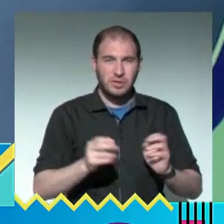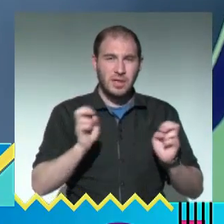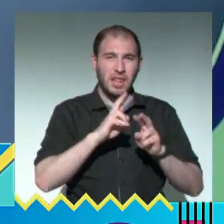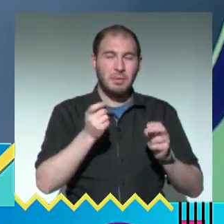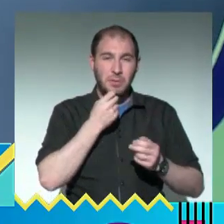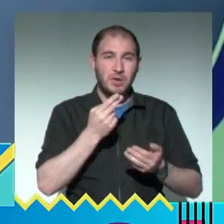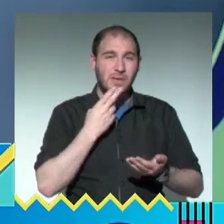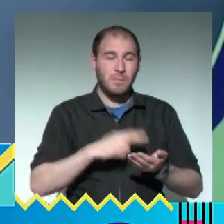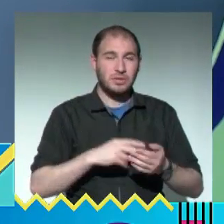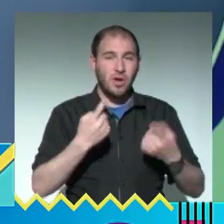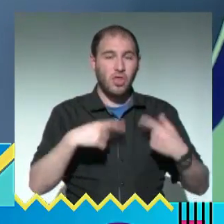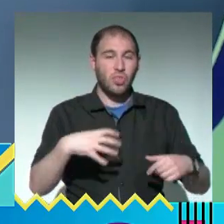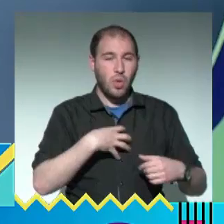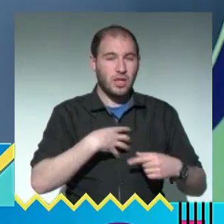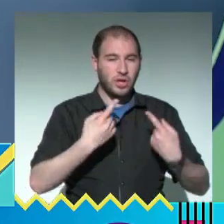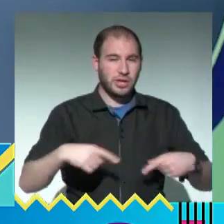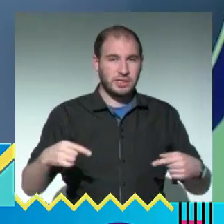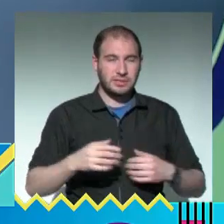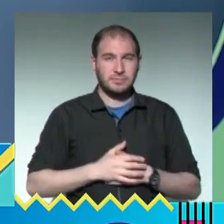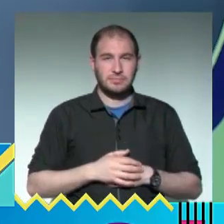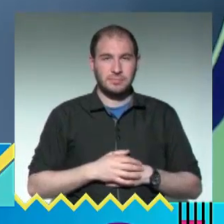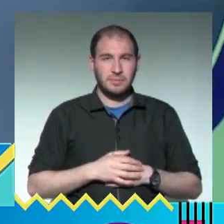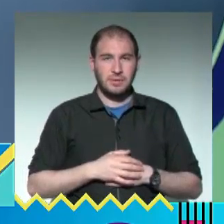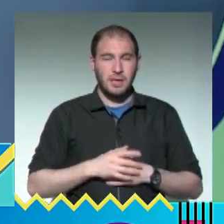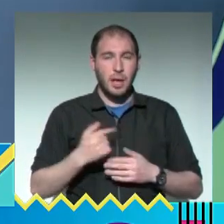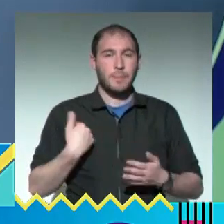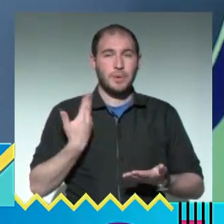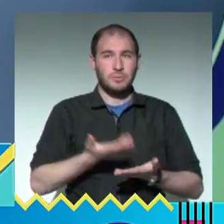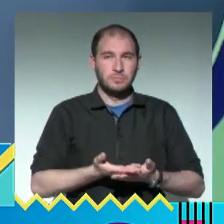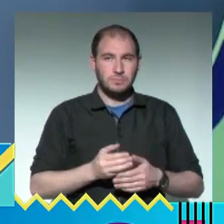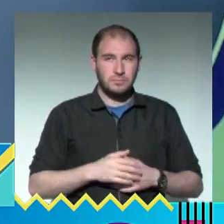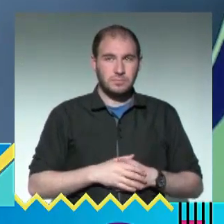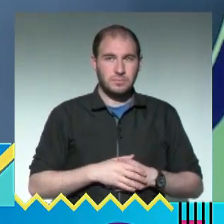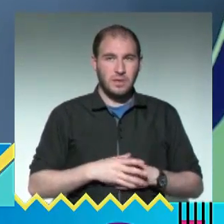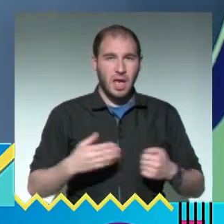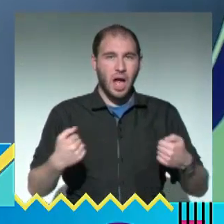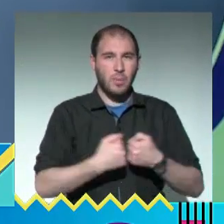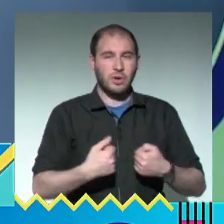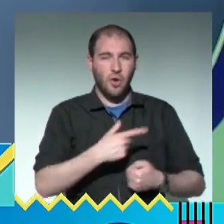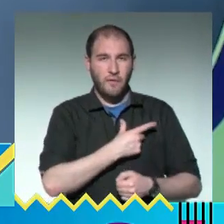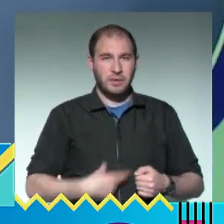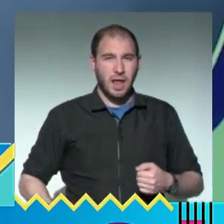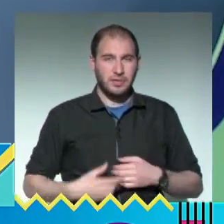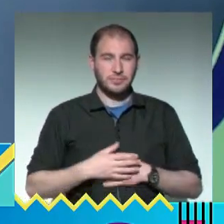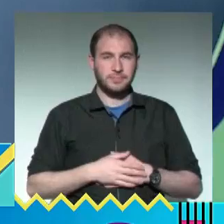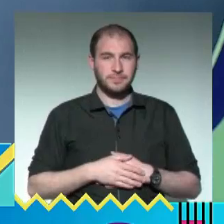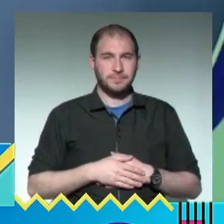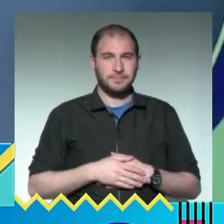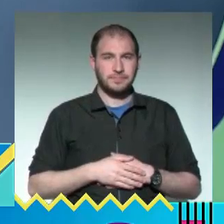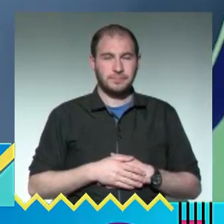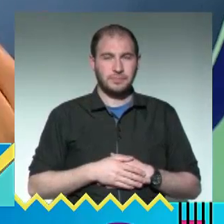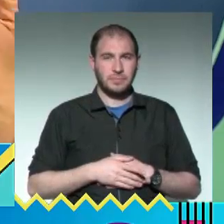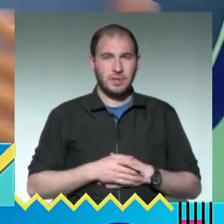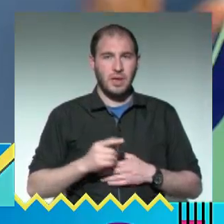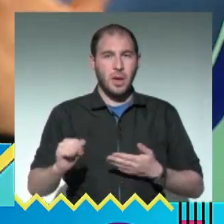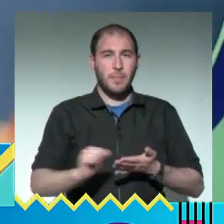ver, por ejemplo, impuesto a los bienes personales, sí, ¿no? Que fue como una propuesta pactada de los gobernadores. Y que se